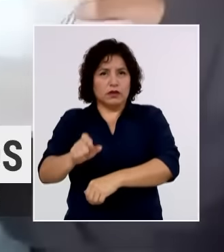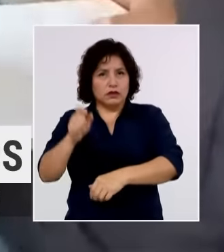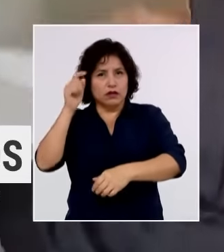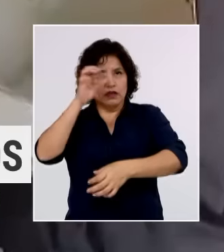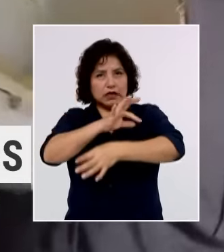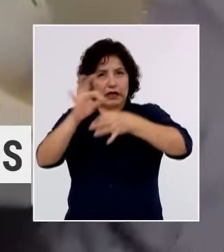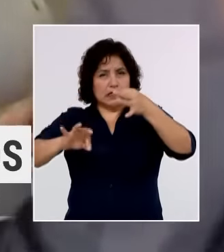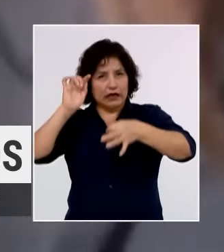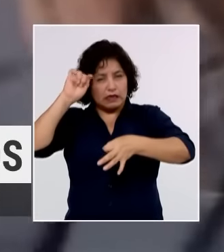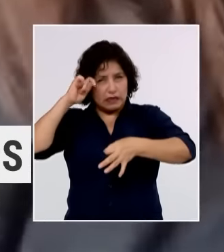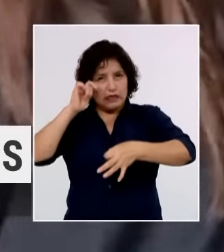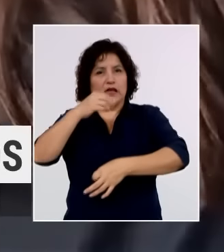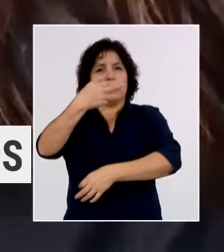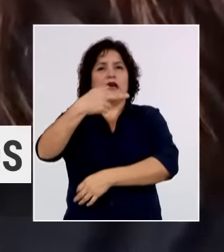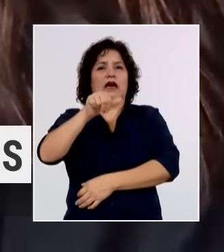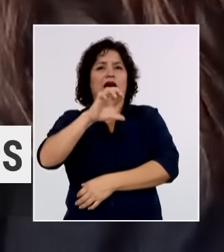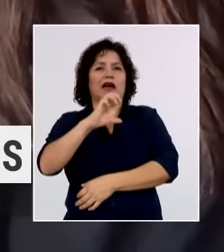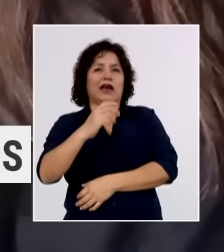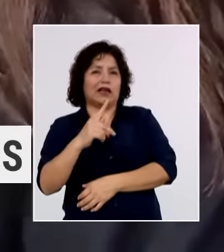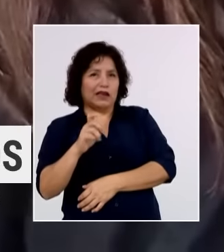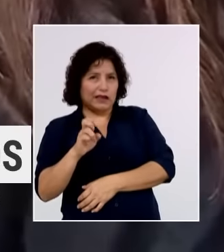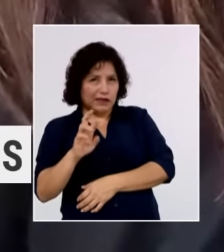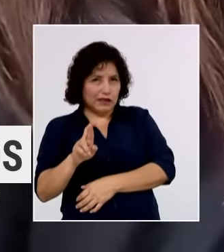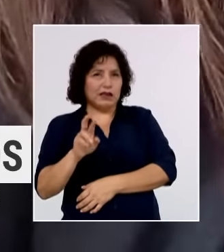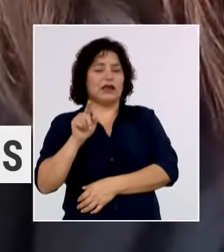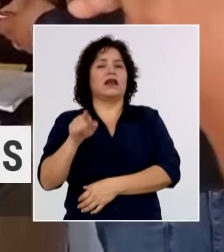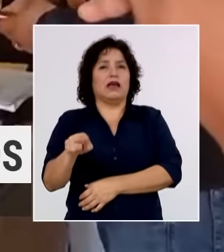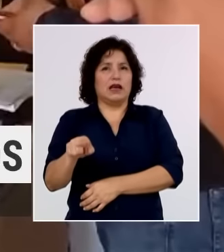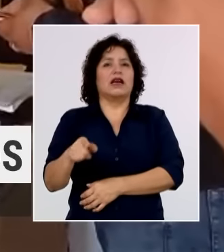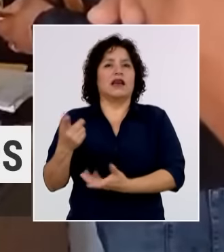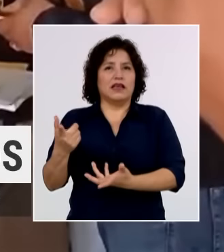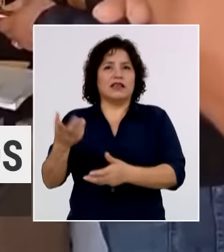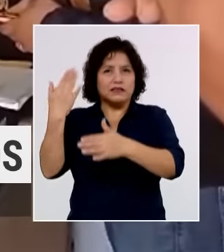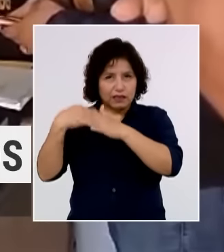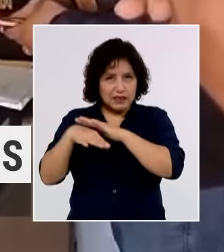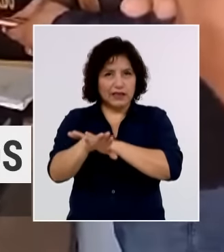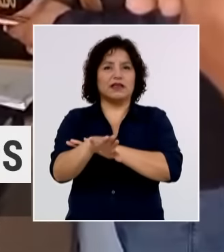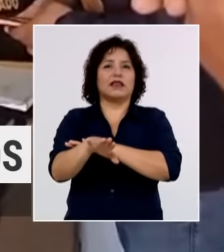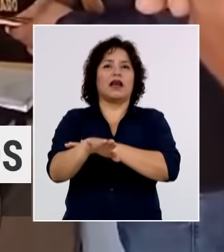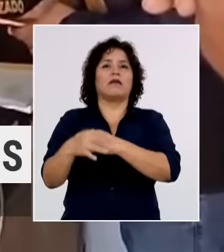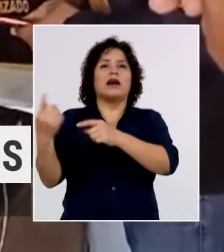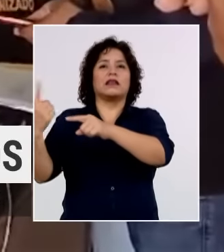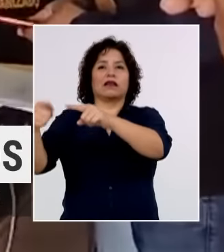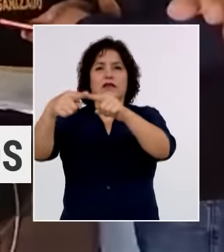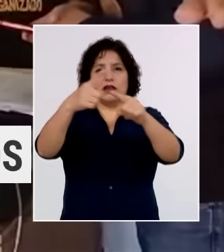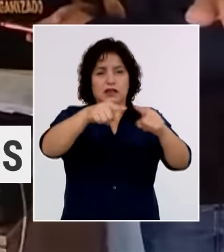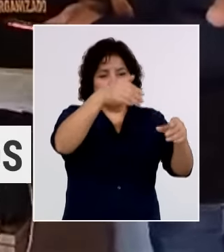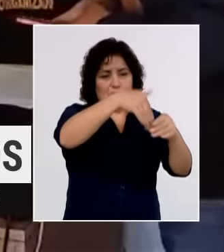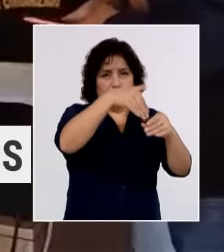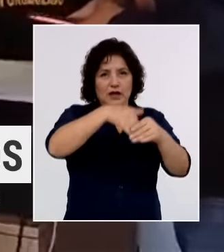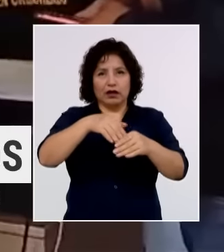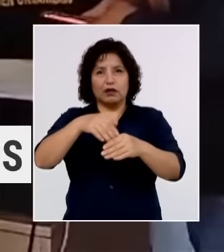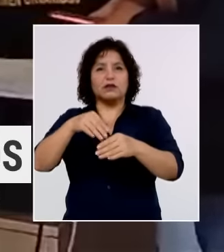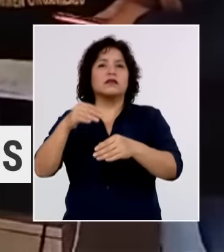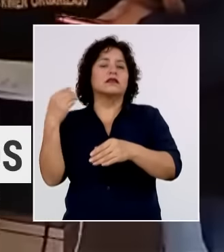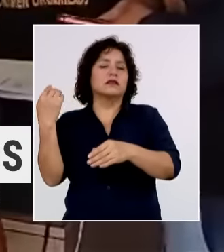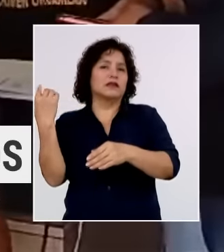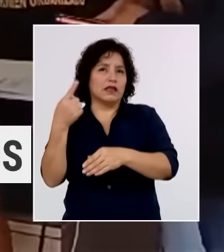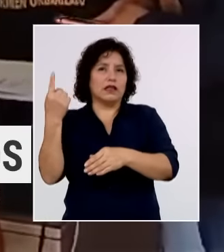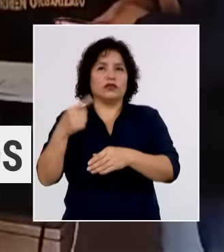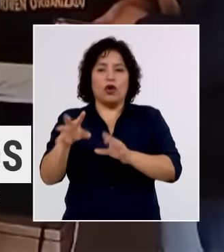dicen los agentes de contrainteligencia de la IGEMIN, era quien ingresaba a las cuentas bancarias del Banco de la Nación, clonaba